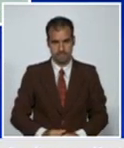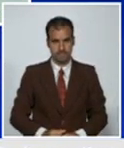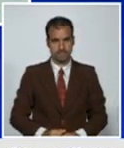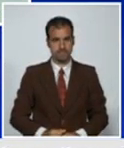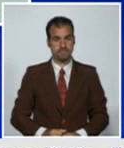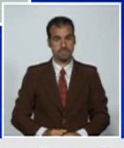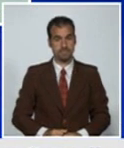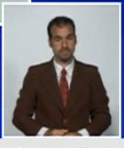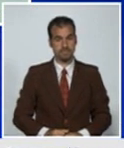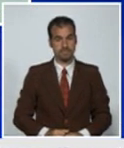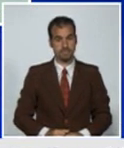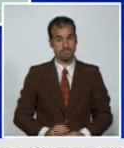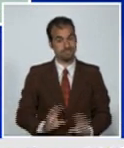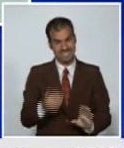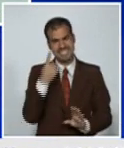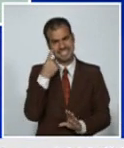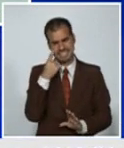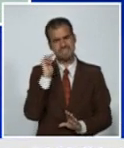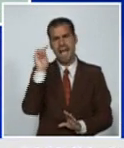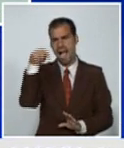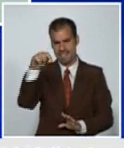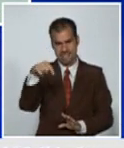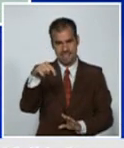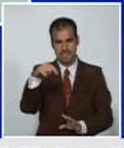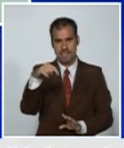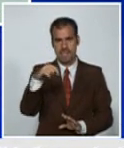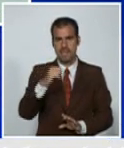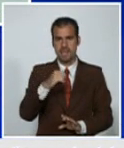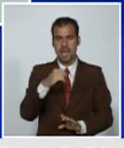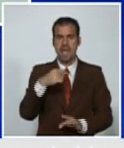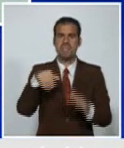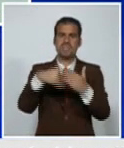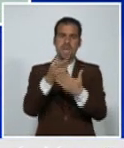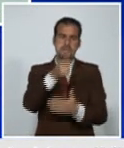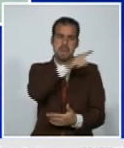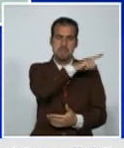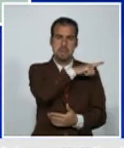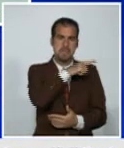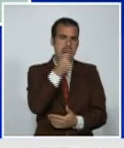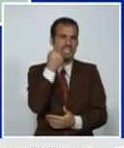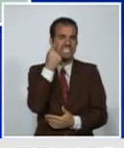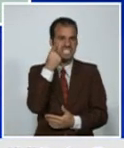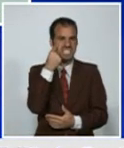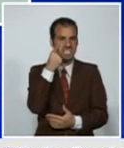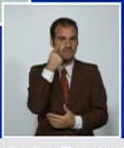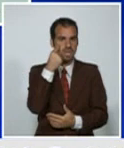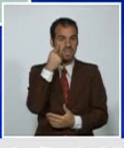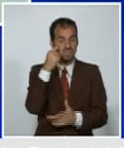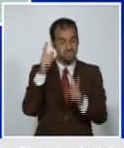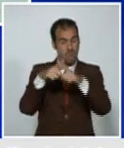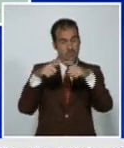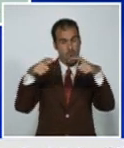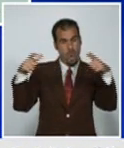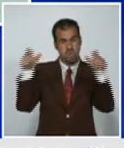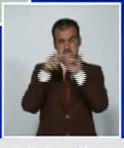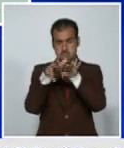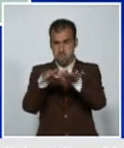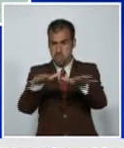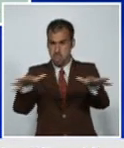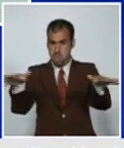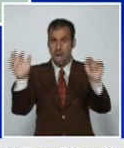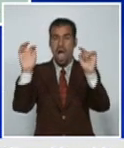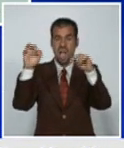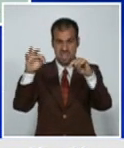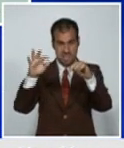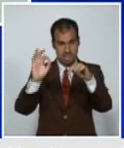es evidente que con el comportamiento de días anteriores se incrementó mucho la transmisión después